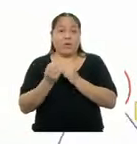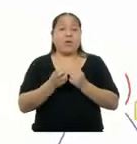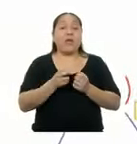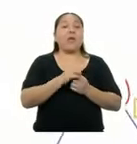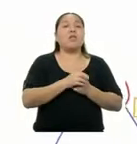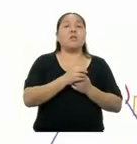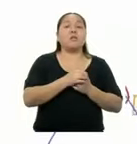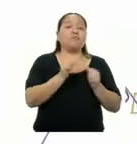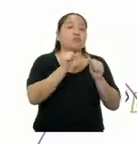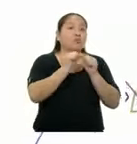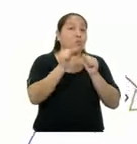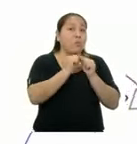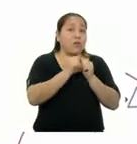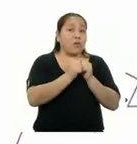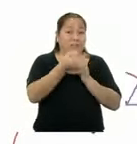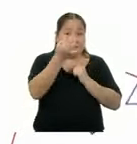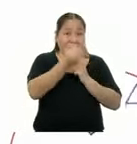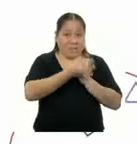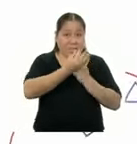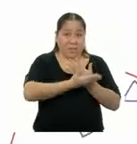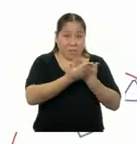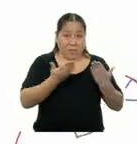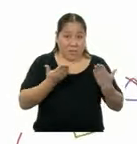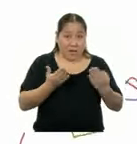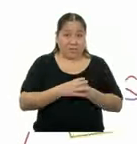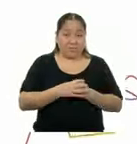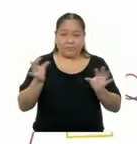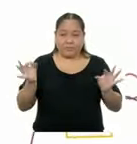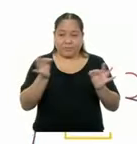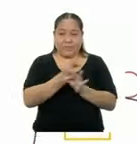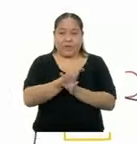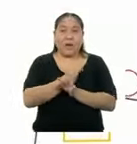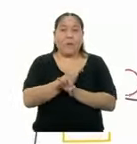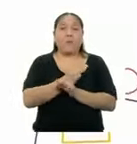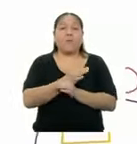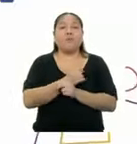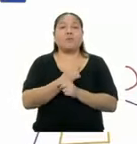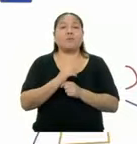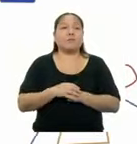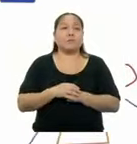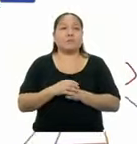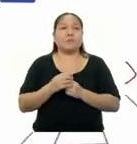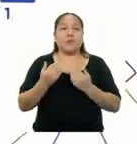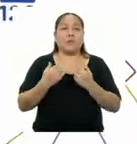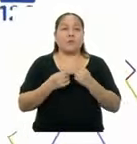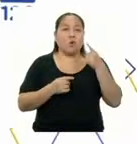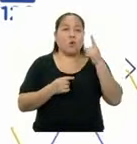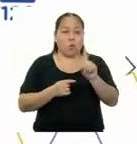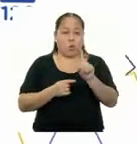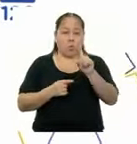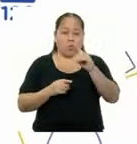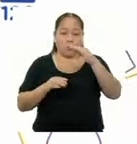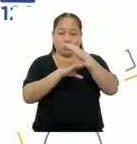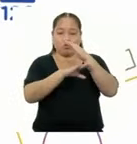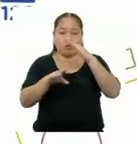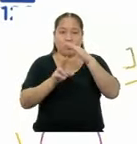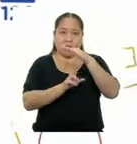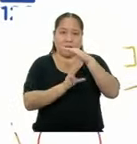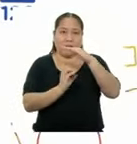en la realidad. Y ahora sí reemplazamos los valores y tenemos 1 entre 30